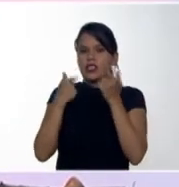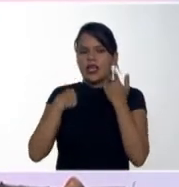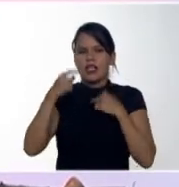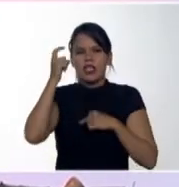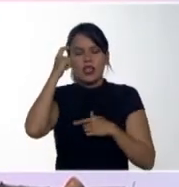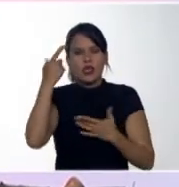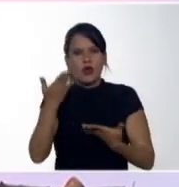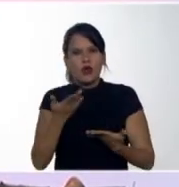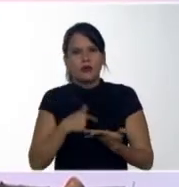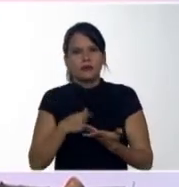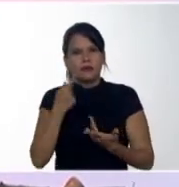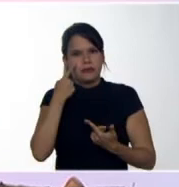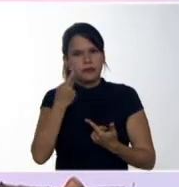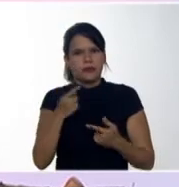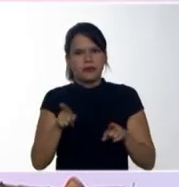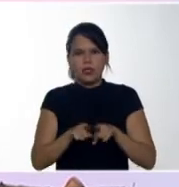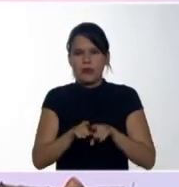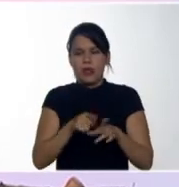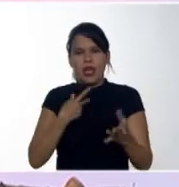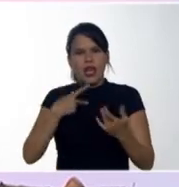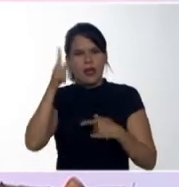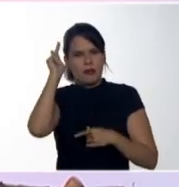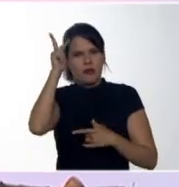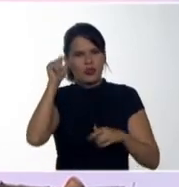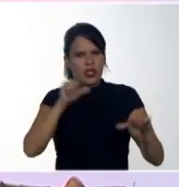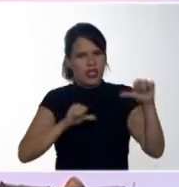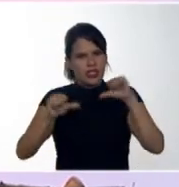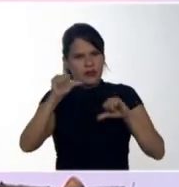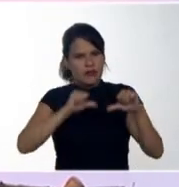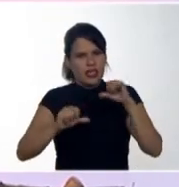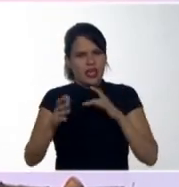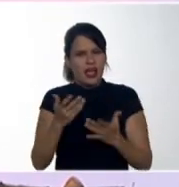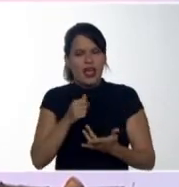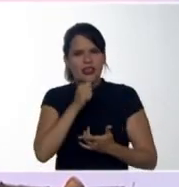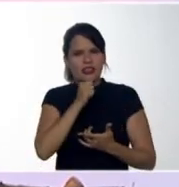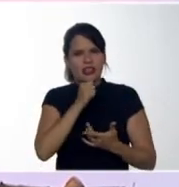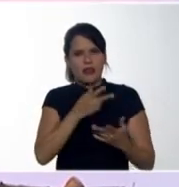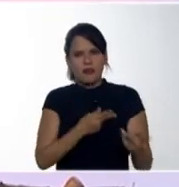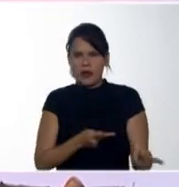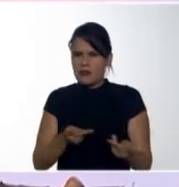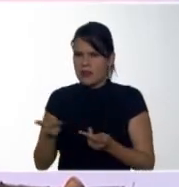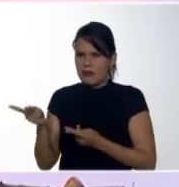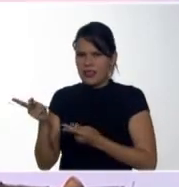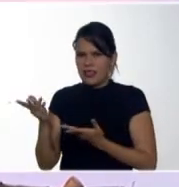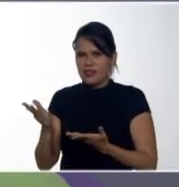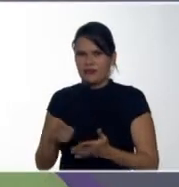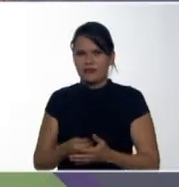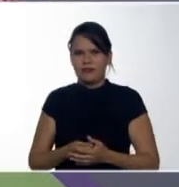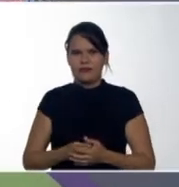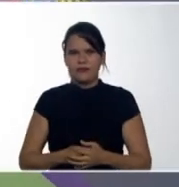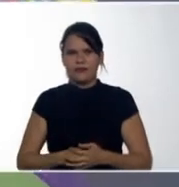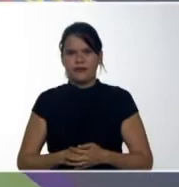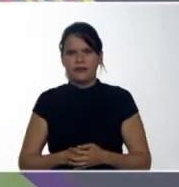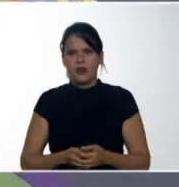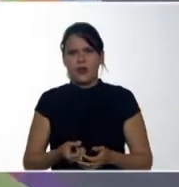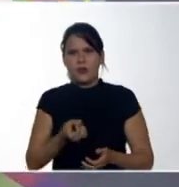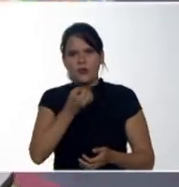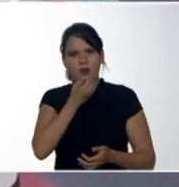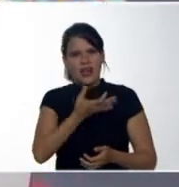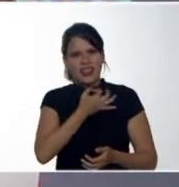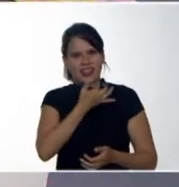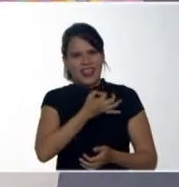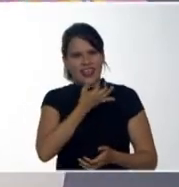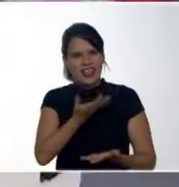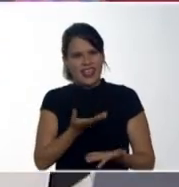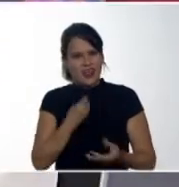estará protagonizada también por la profesora Omaira Guerrero, a quien le damos una cordial bienvenida. Buenas tardes, José Leonardo.